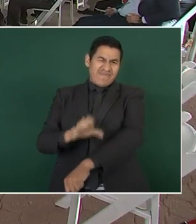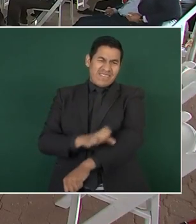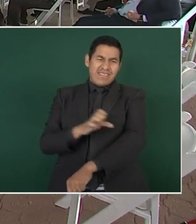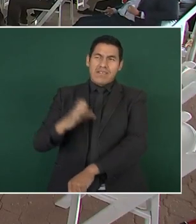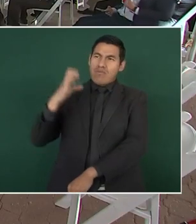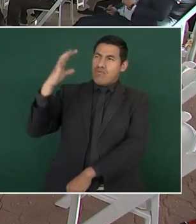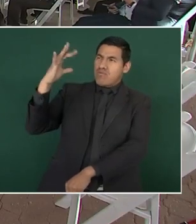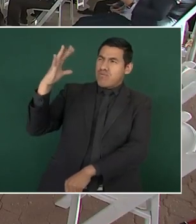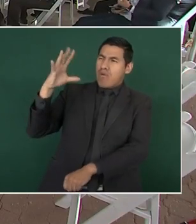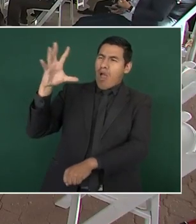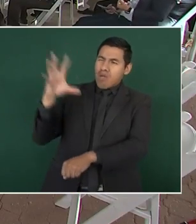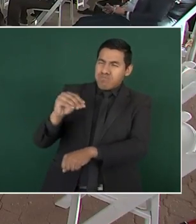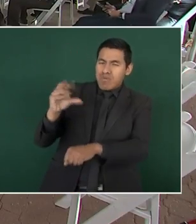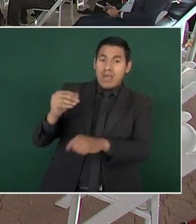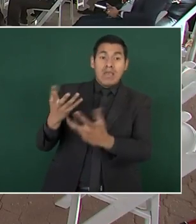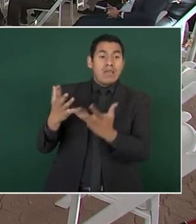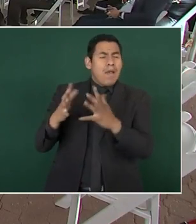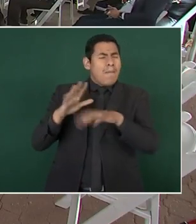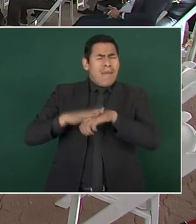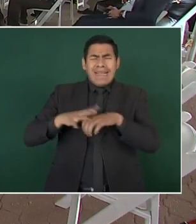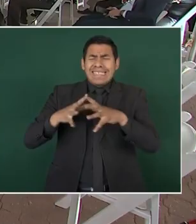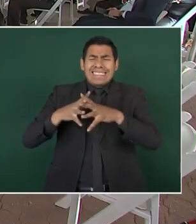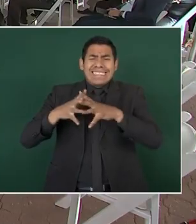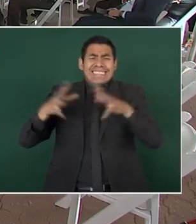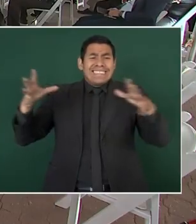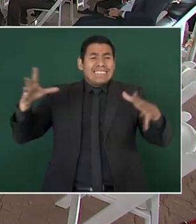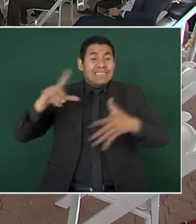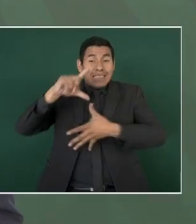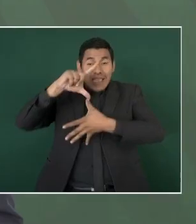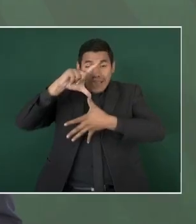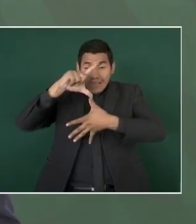fotovoltaica más grande de América Latina,